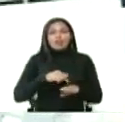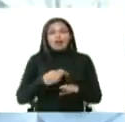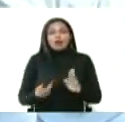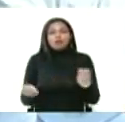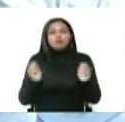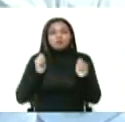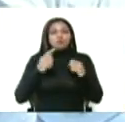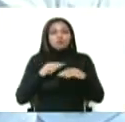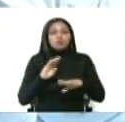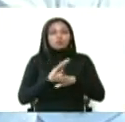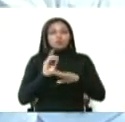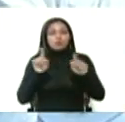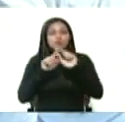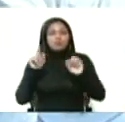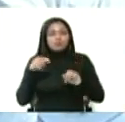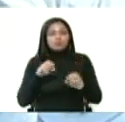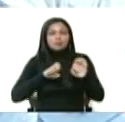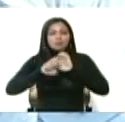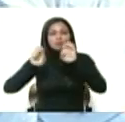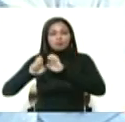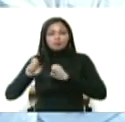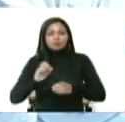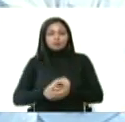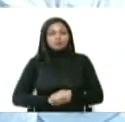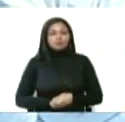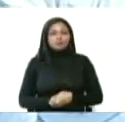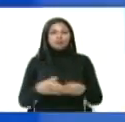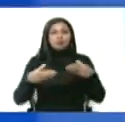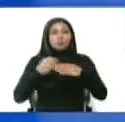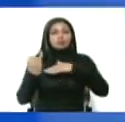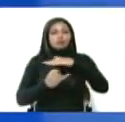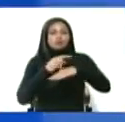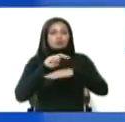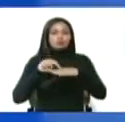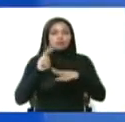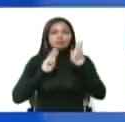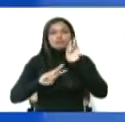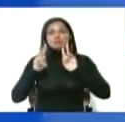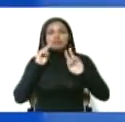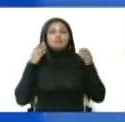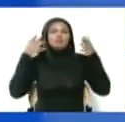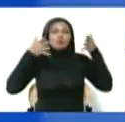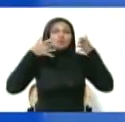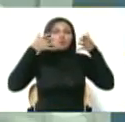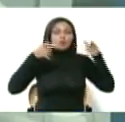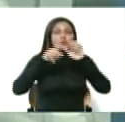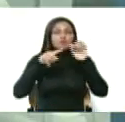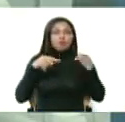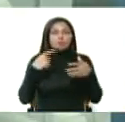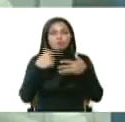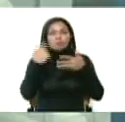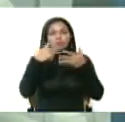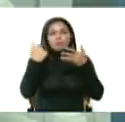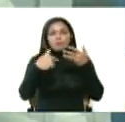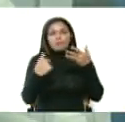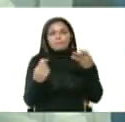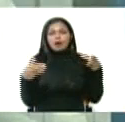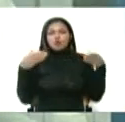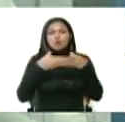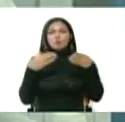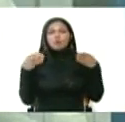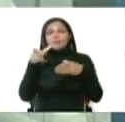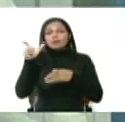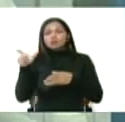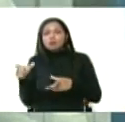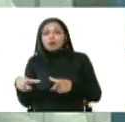la conservación y posterior diagnóstico. El equipo del Instituto Nacional de Higiene está formado por virólogos, bacteriólogos,